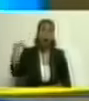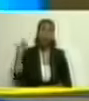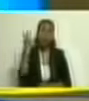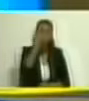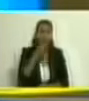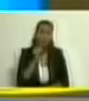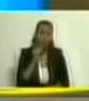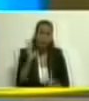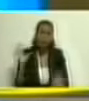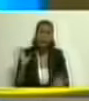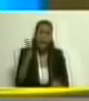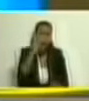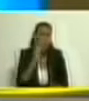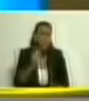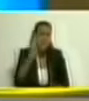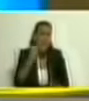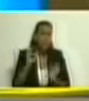joven,